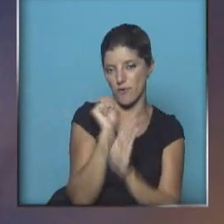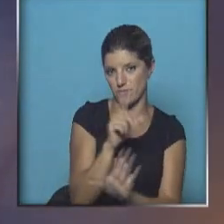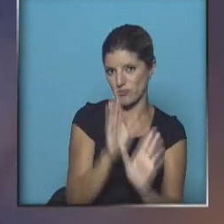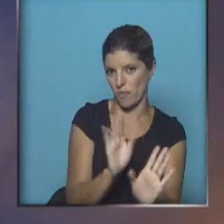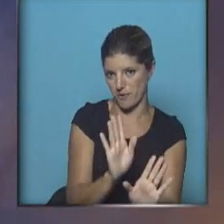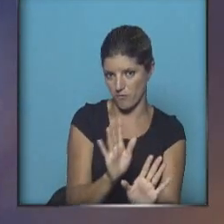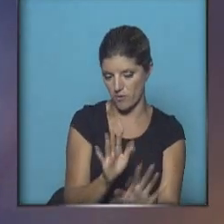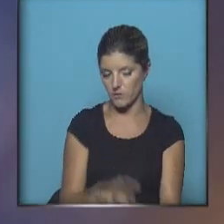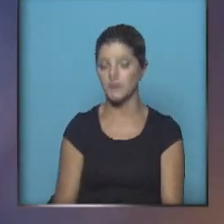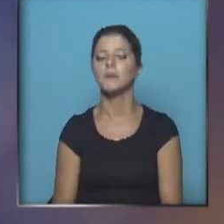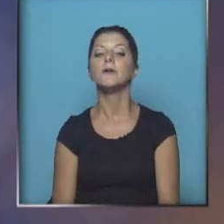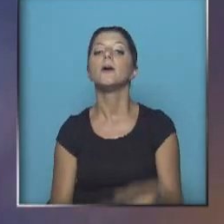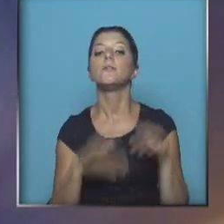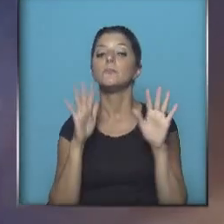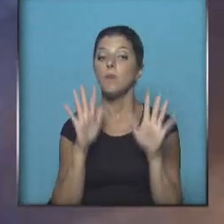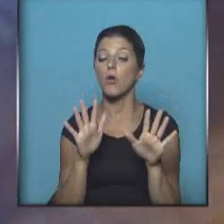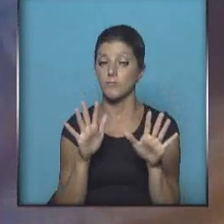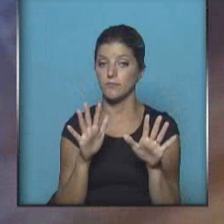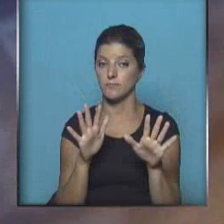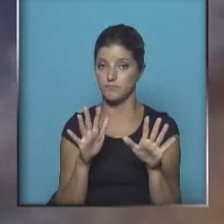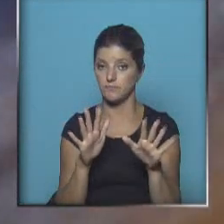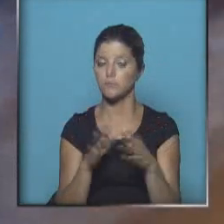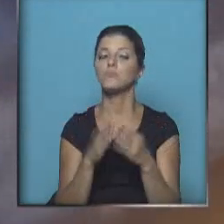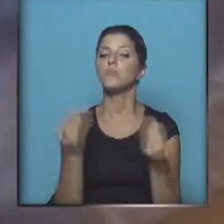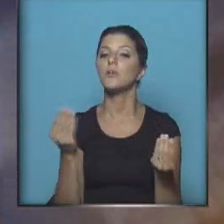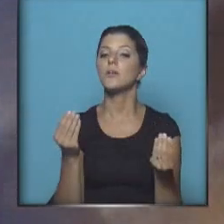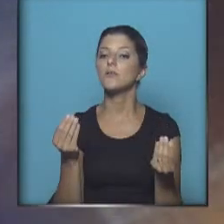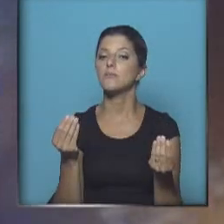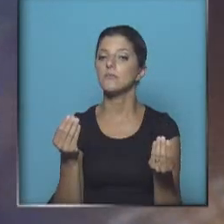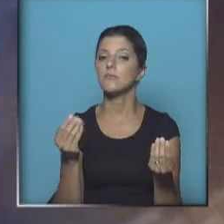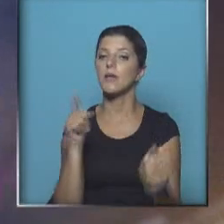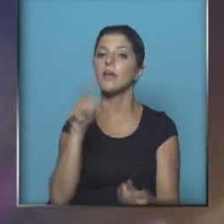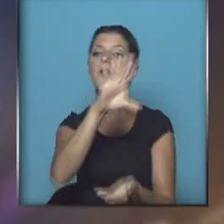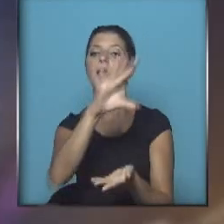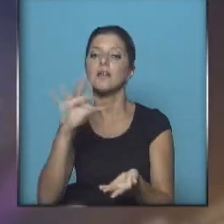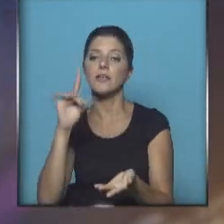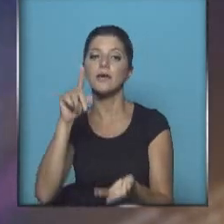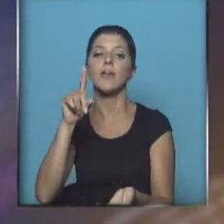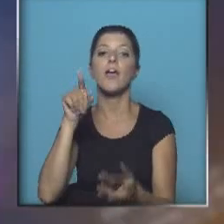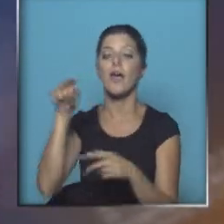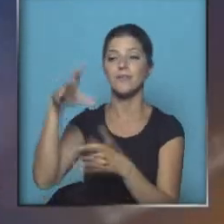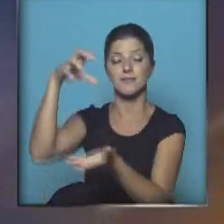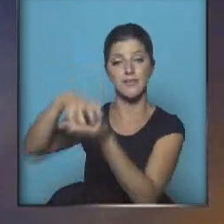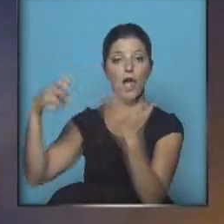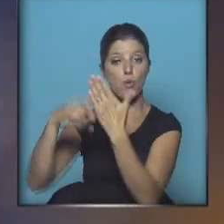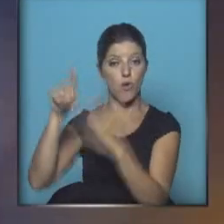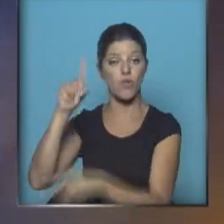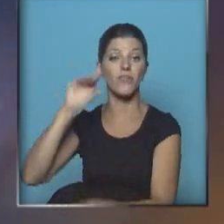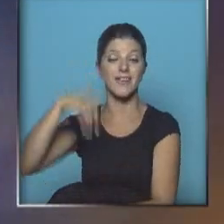Aramayo. Ahora, ¿por qué él eligió el juzgado de Nisman? Porque